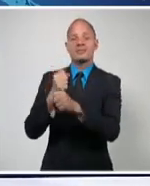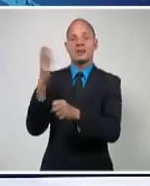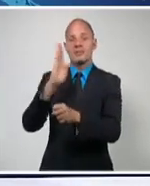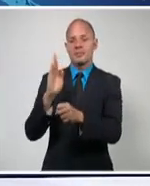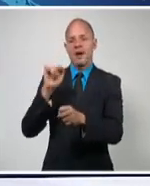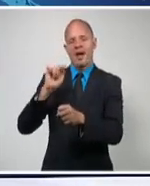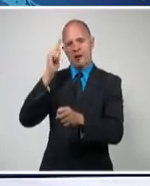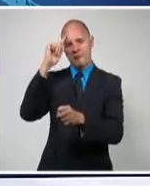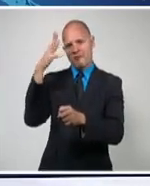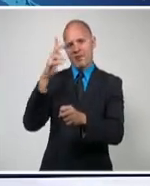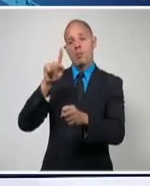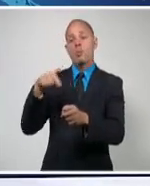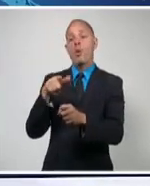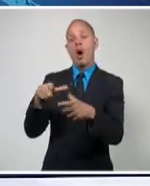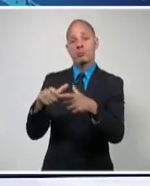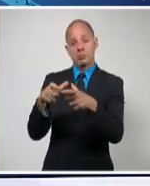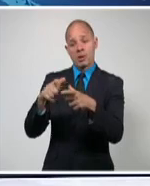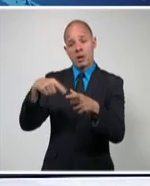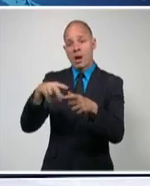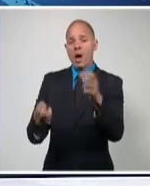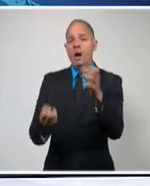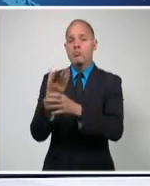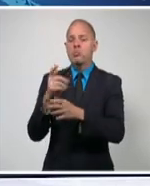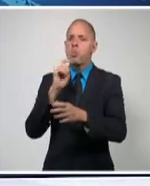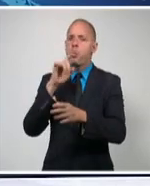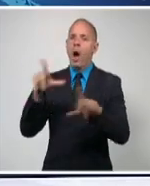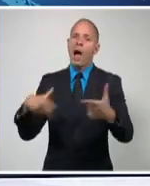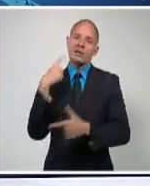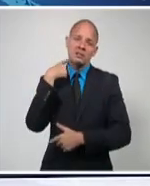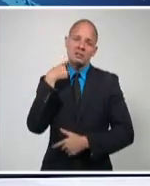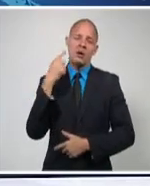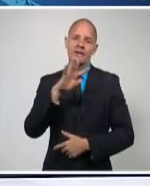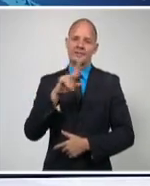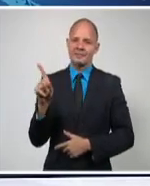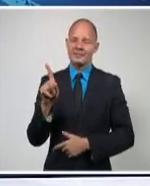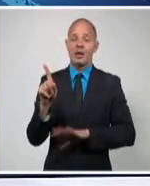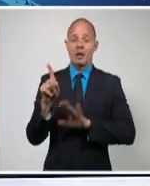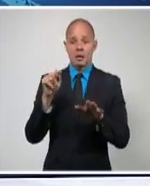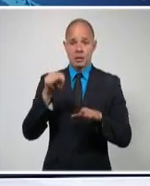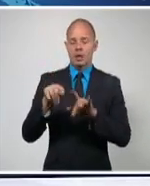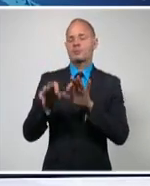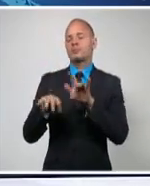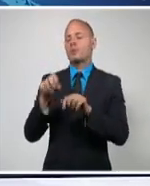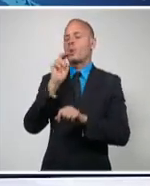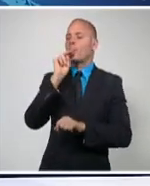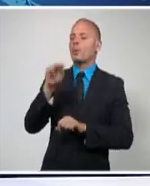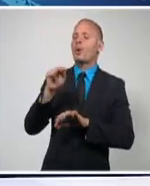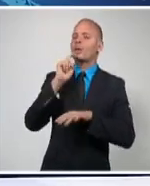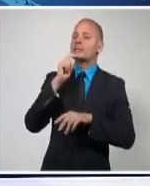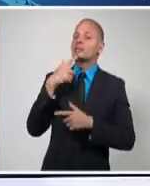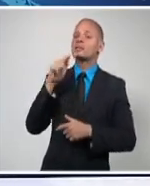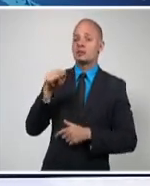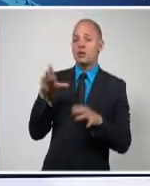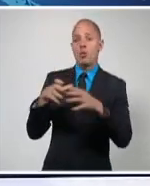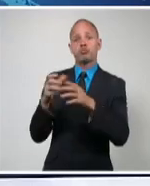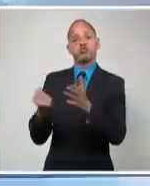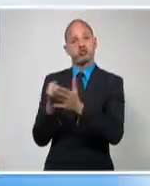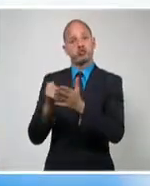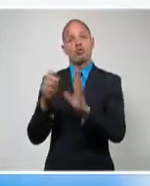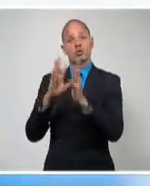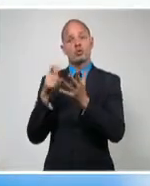de su fundación. En su cuenta en Twitter, el jefe de Estado cubano destacó los esfuerzos de esa organización en el impulso de políticas de